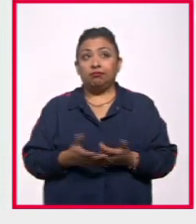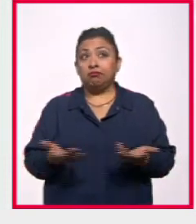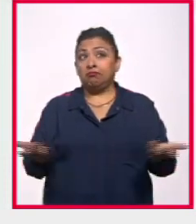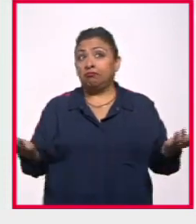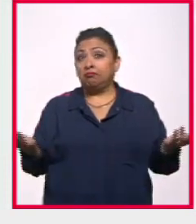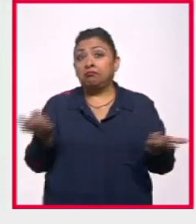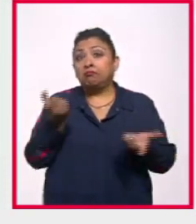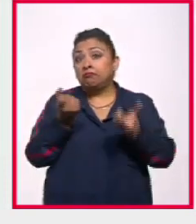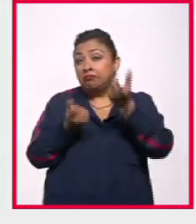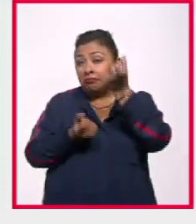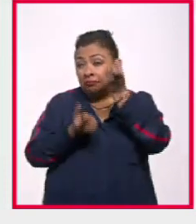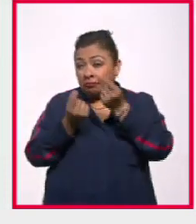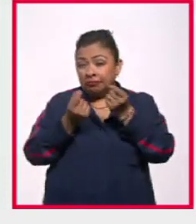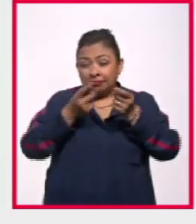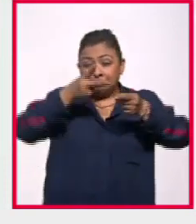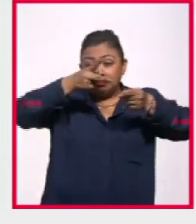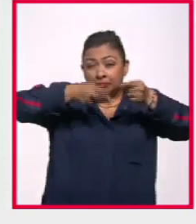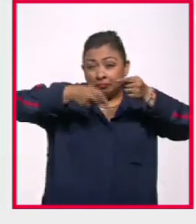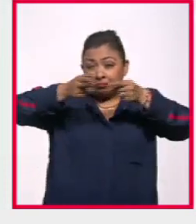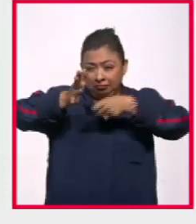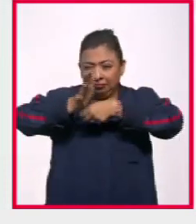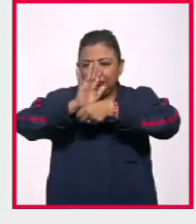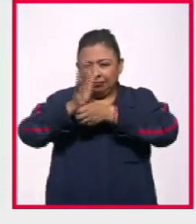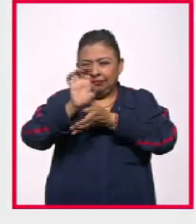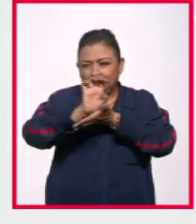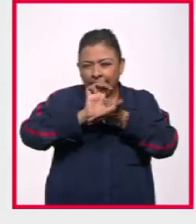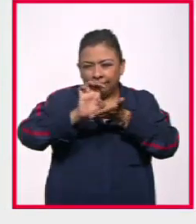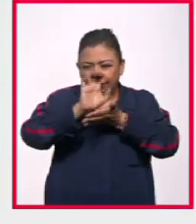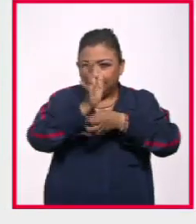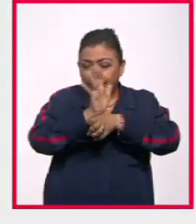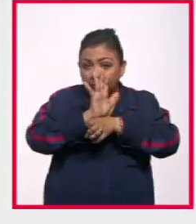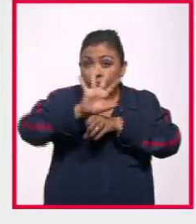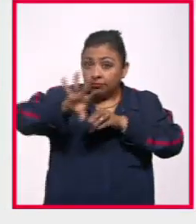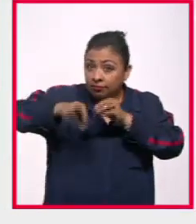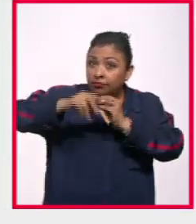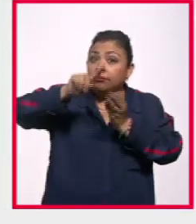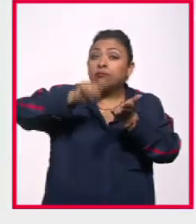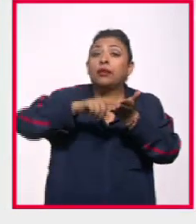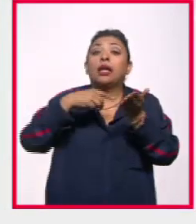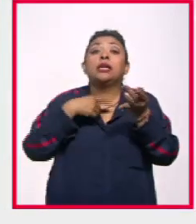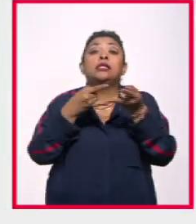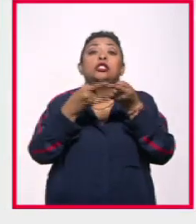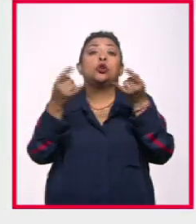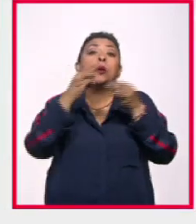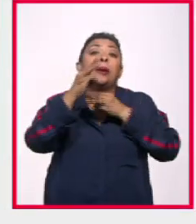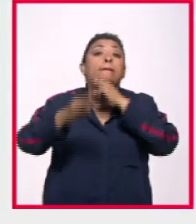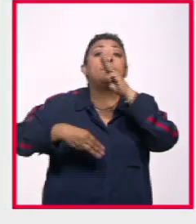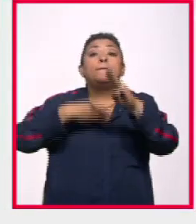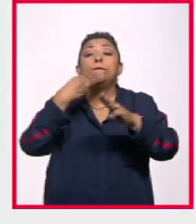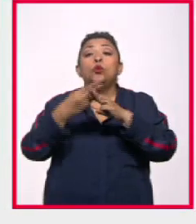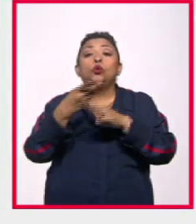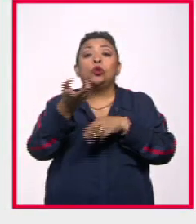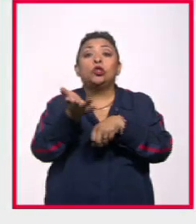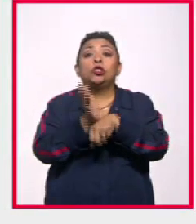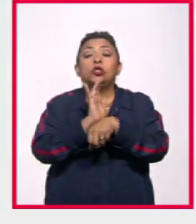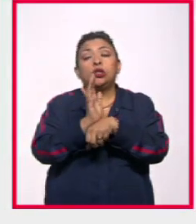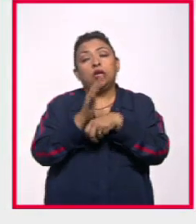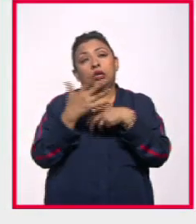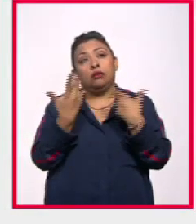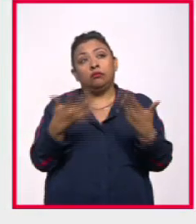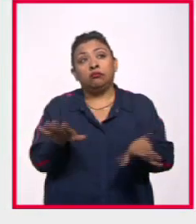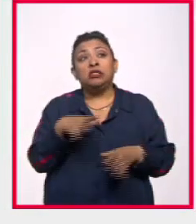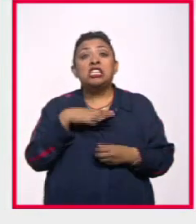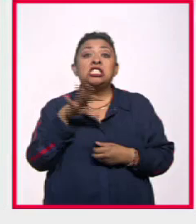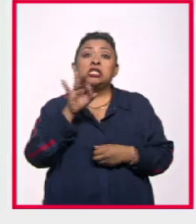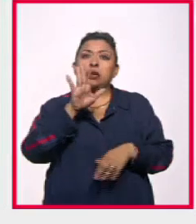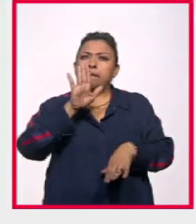Bueno, algunas de las escenas que vimos, hay muchas más, forman parte ya de la historia mundial de la cinematografía. Tal